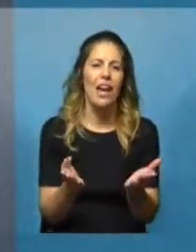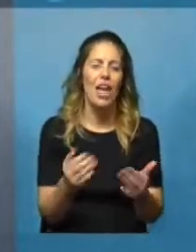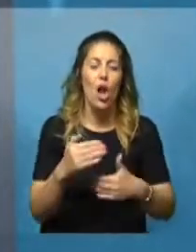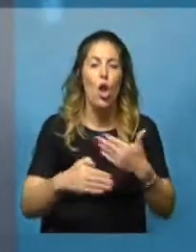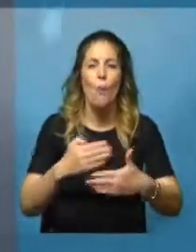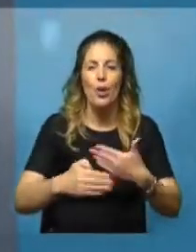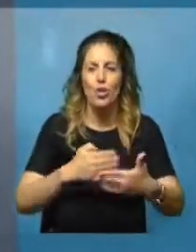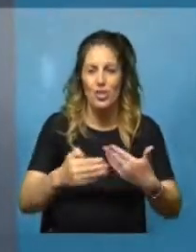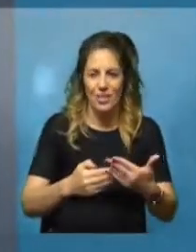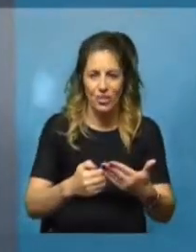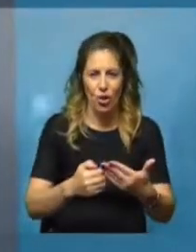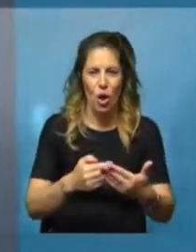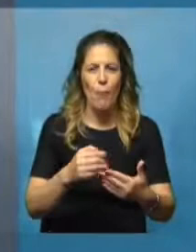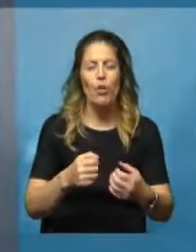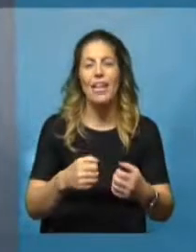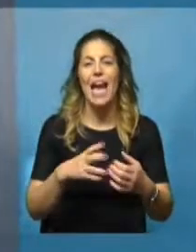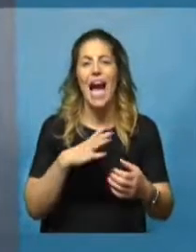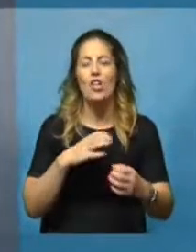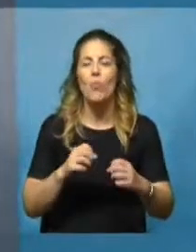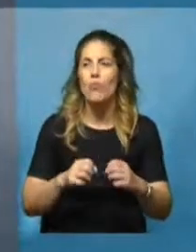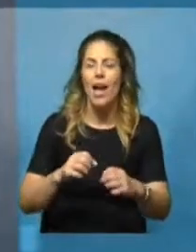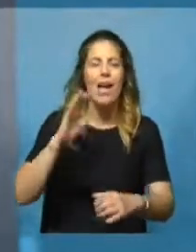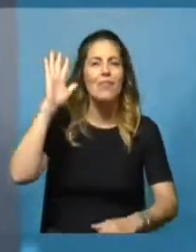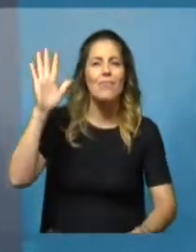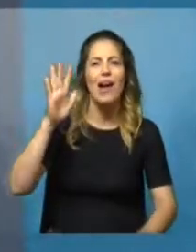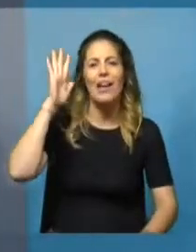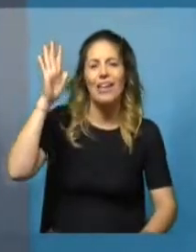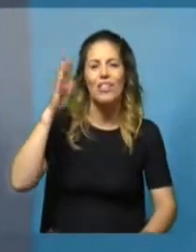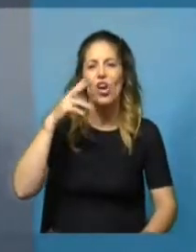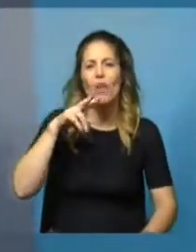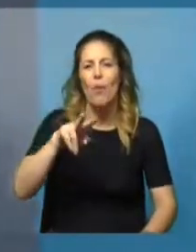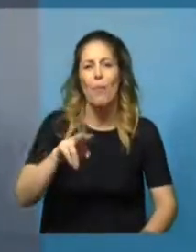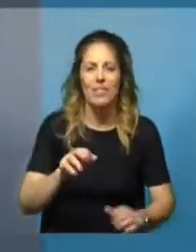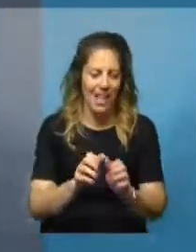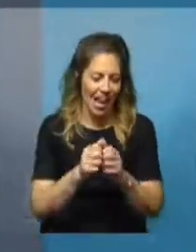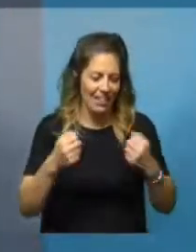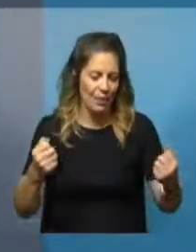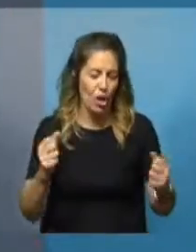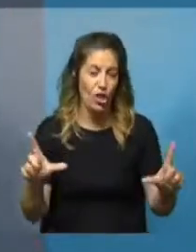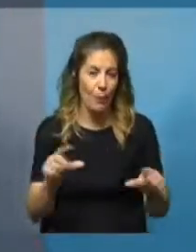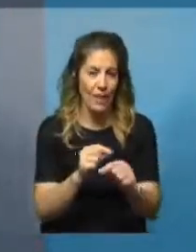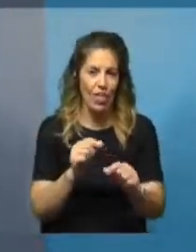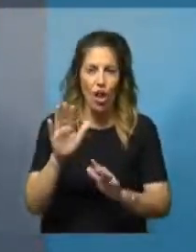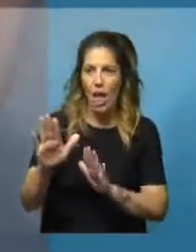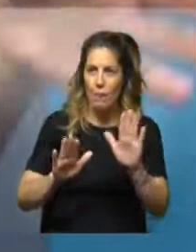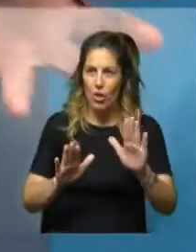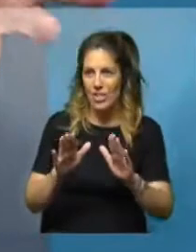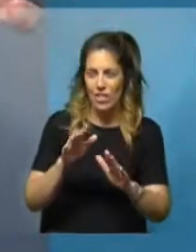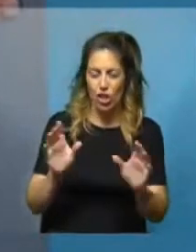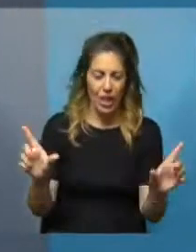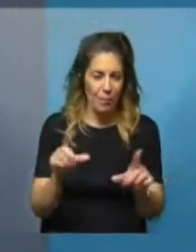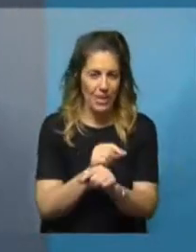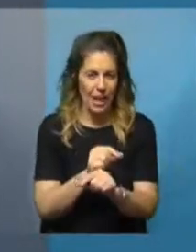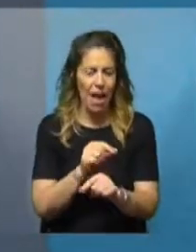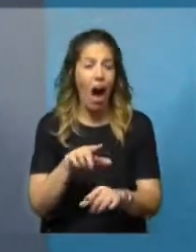por eso mismo porque hay como un imaginario de que se ve es el libro terminado ves la exposición terminada es tipo papá que